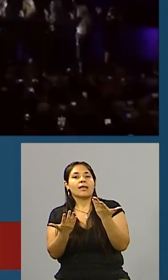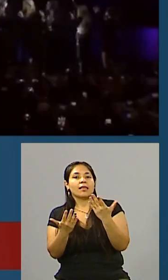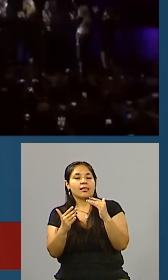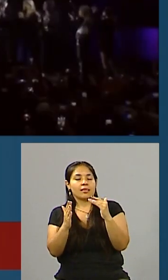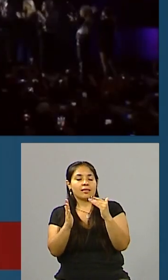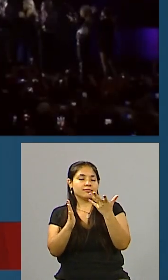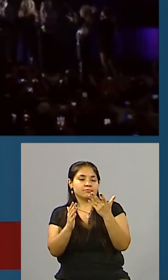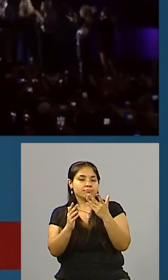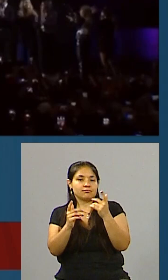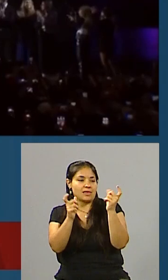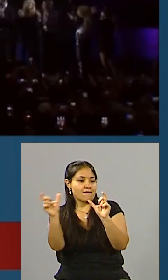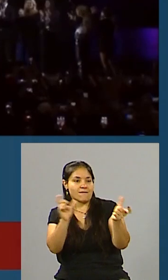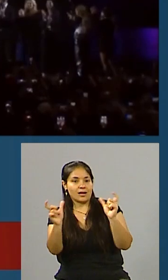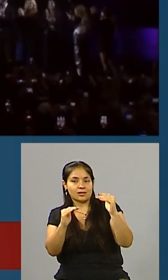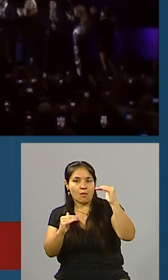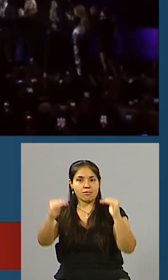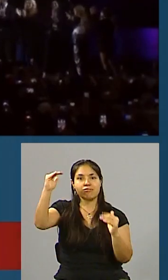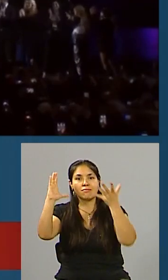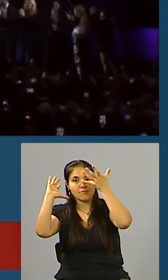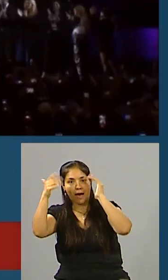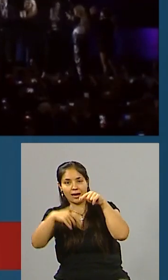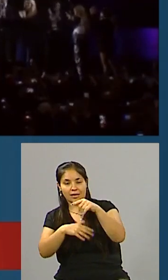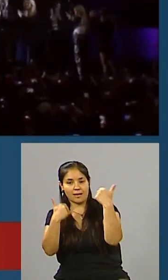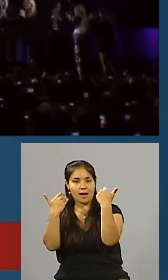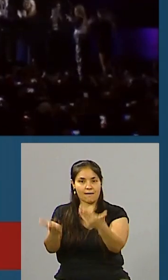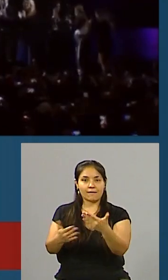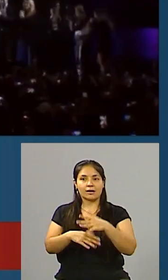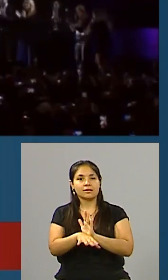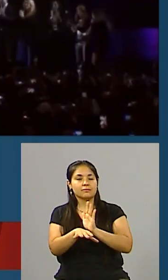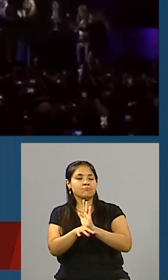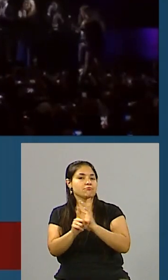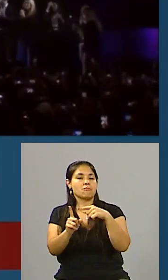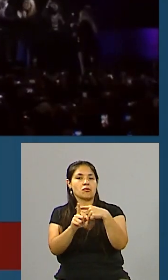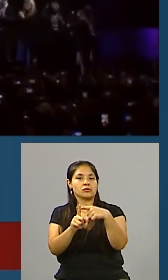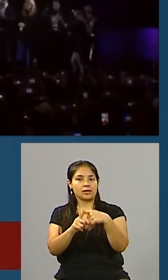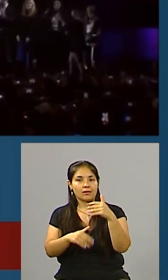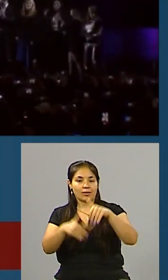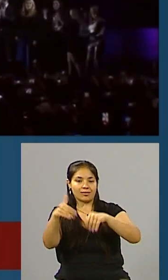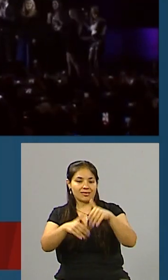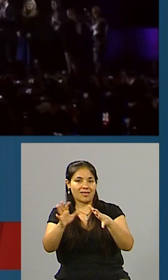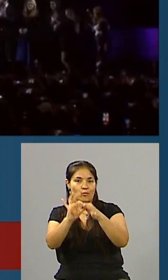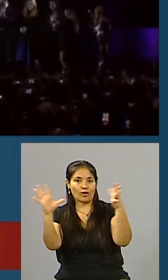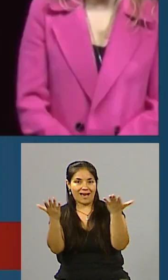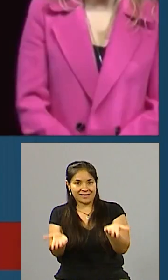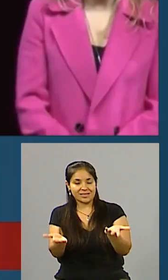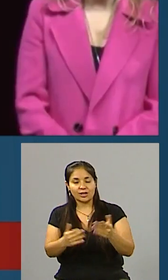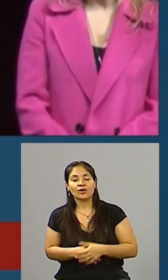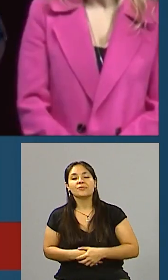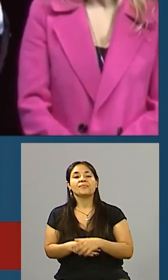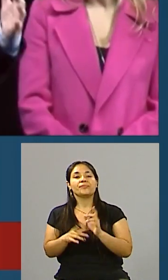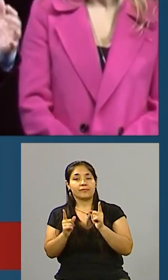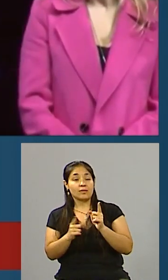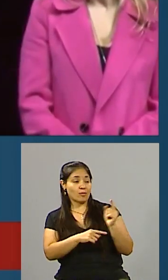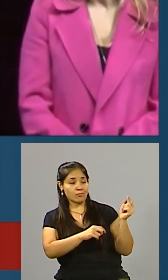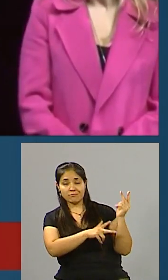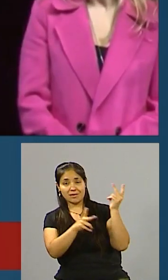importantísima, que de alguna manera le da legitimidad más allá del propio acto democrático, pero evidentemente, y como